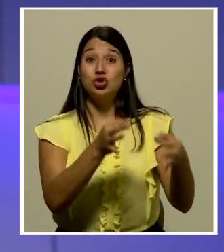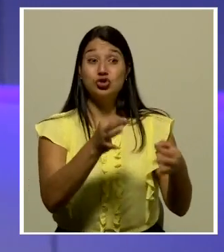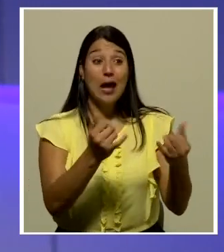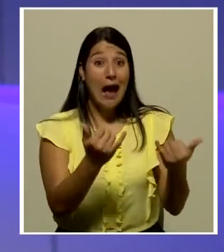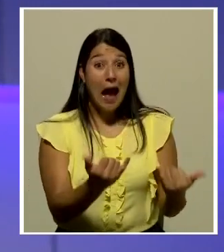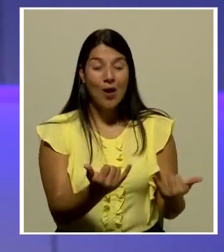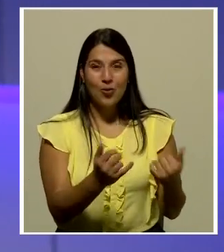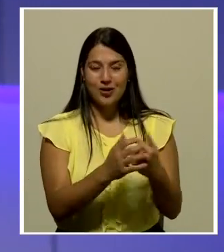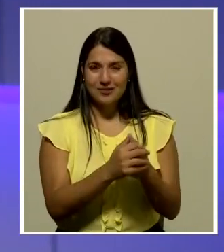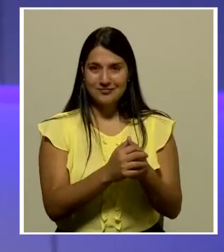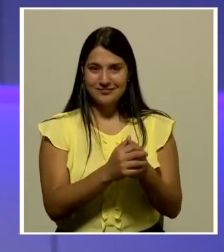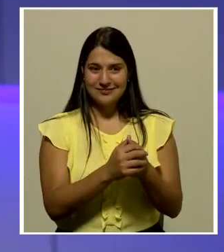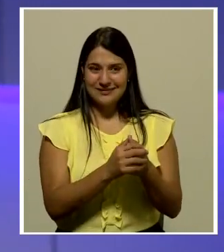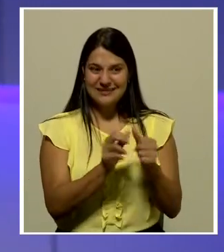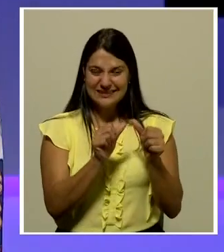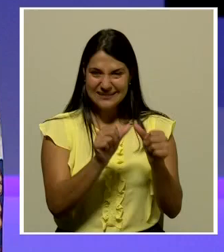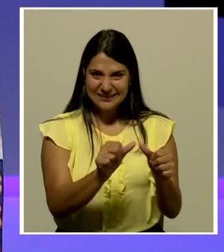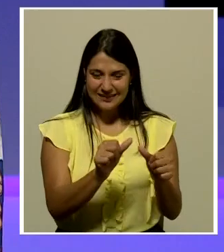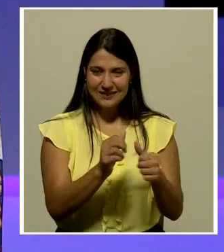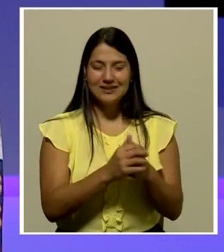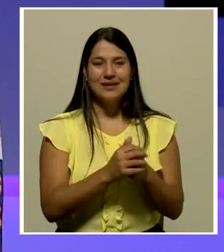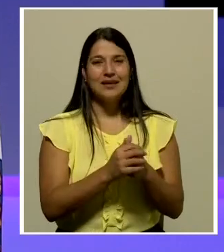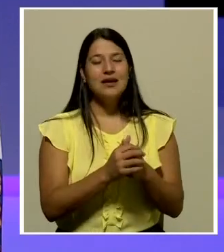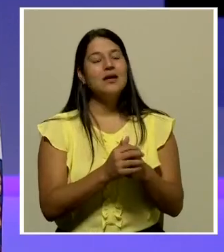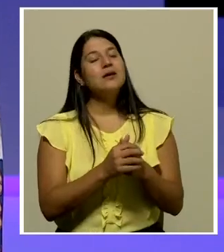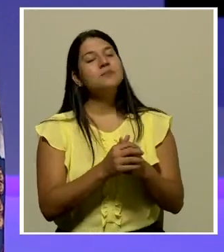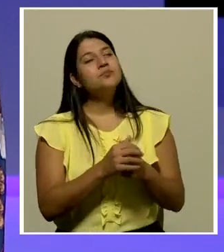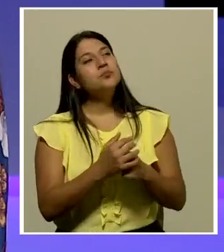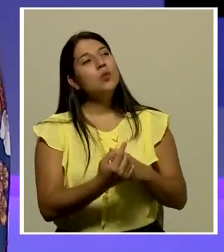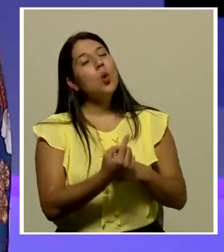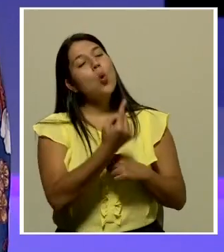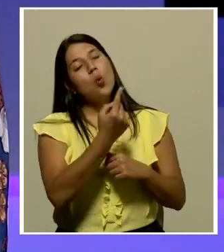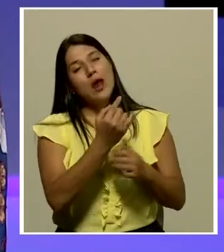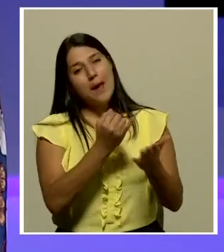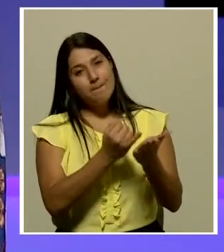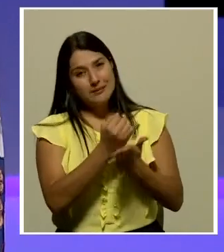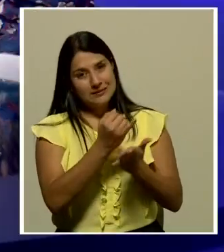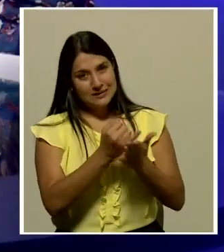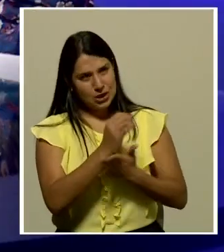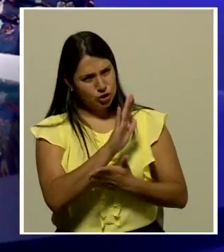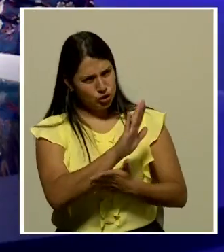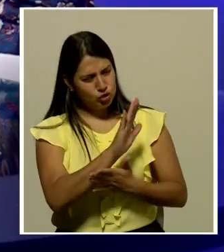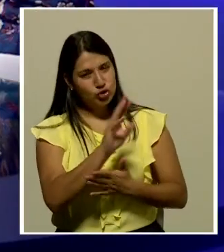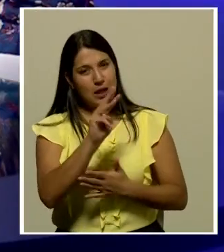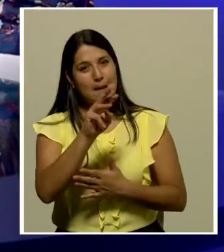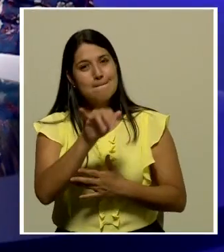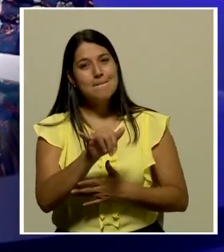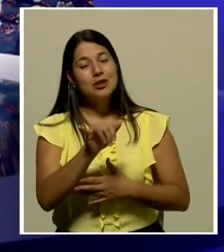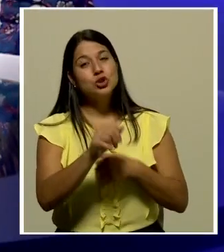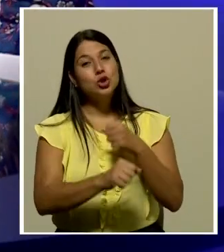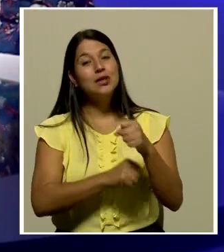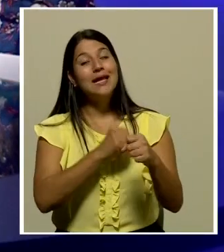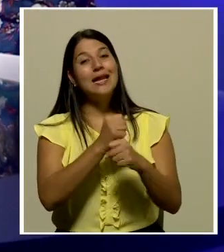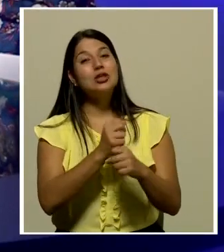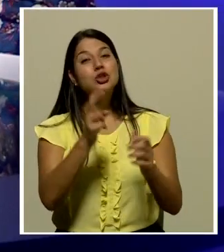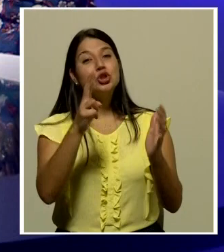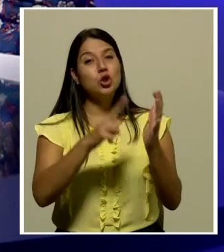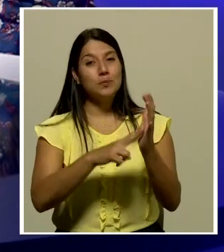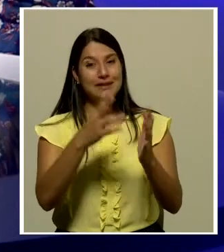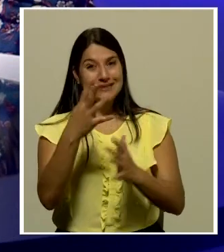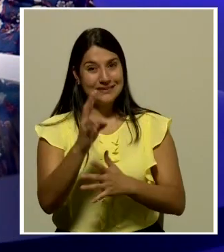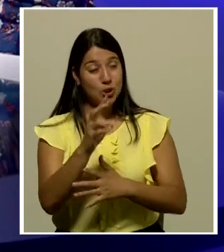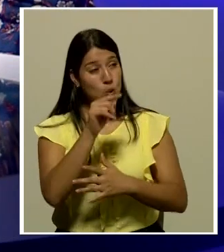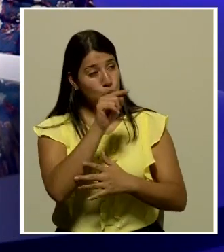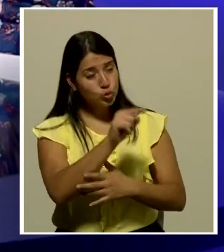hoy. Sí, hay una nota suya de mayo del 2017 en la que